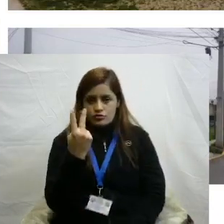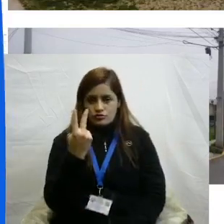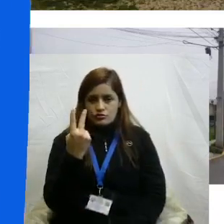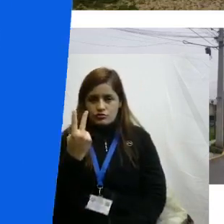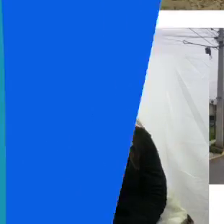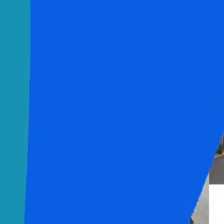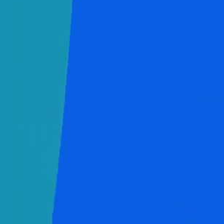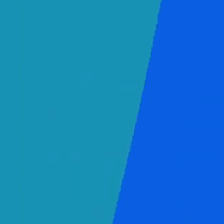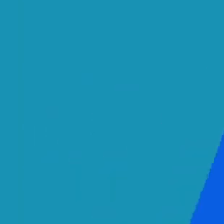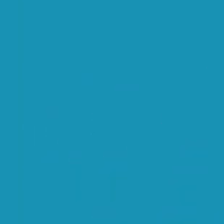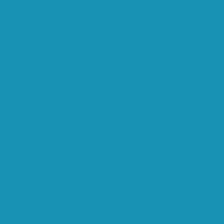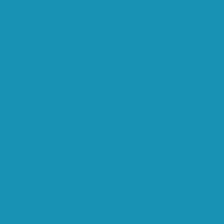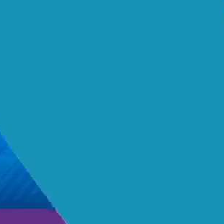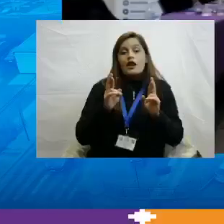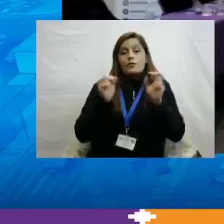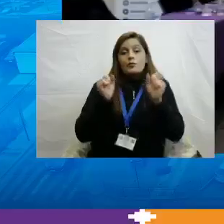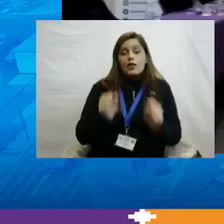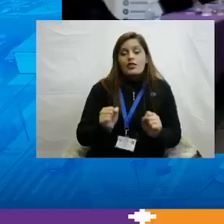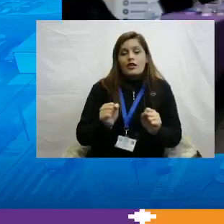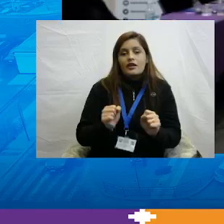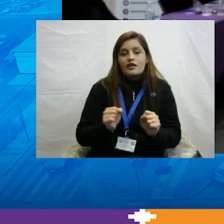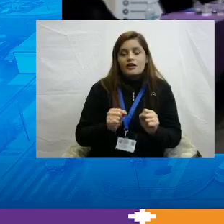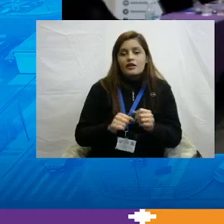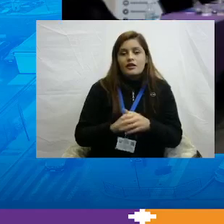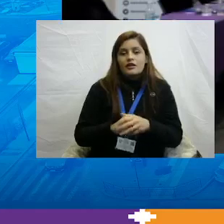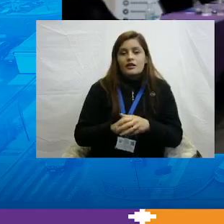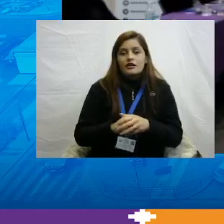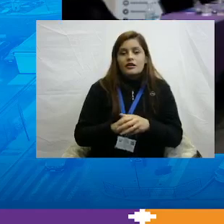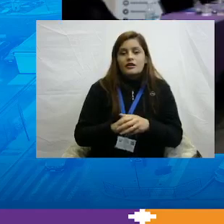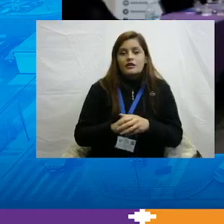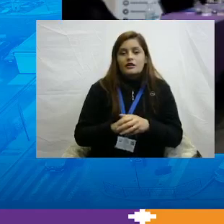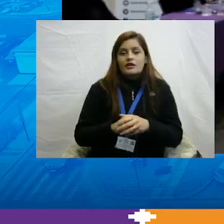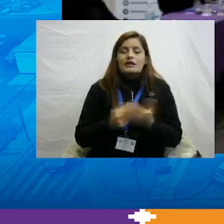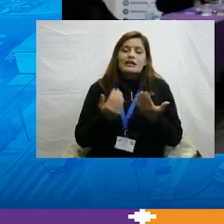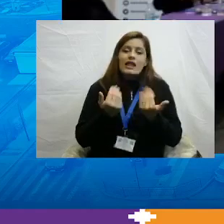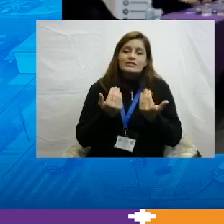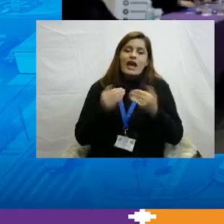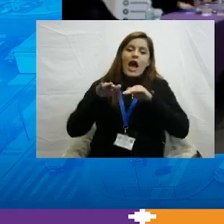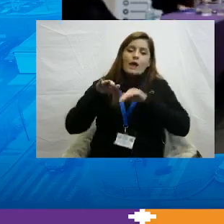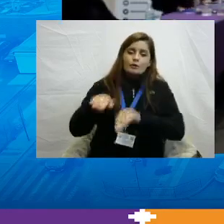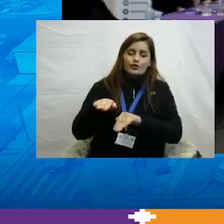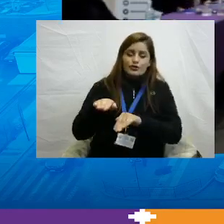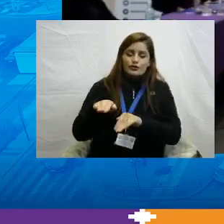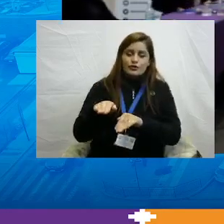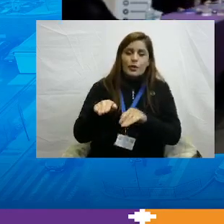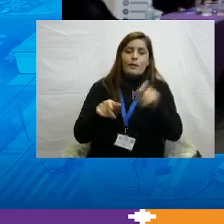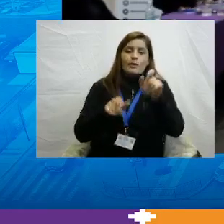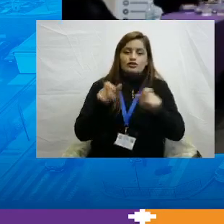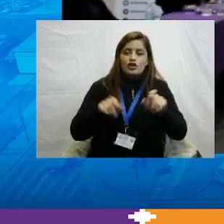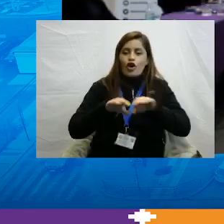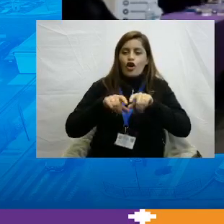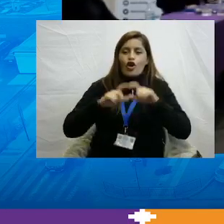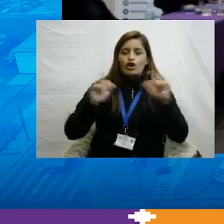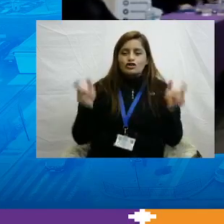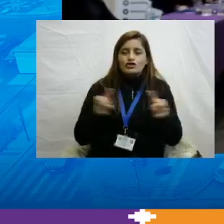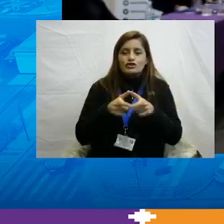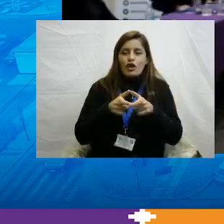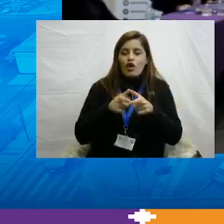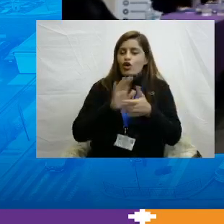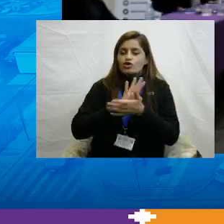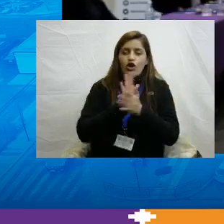subidos. Esperamos que nos vaya bien y necesitamos obviamente del apoyo del Consejo, la alcaldesa, para poder seguir